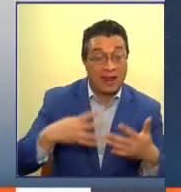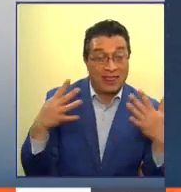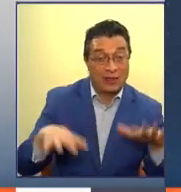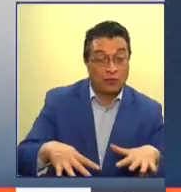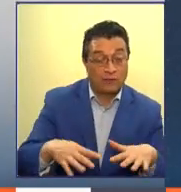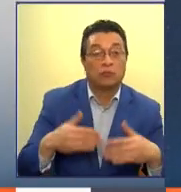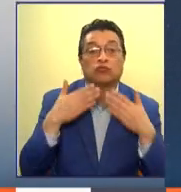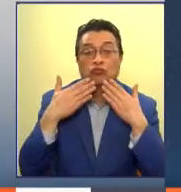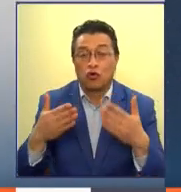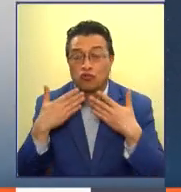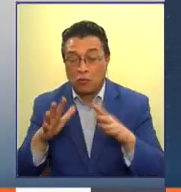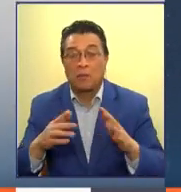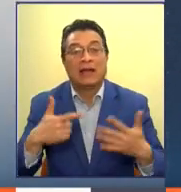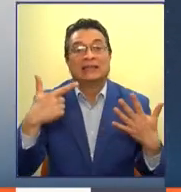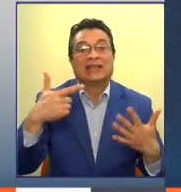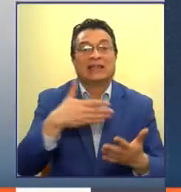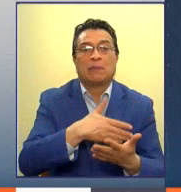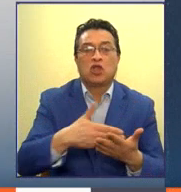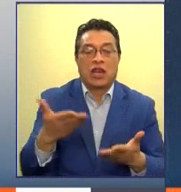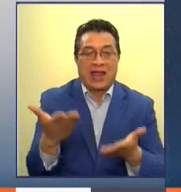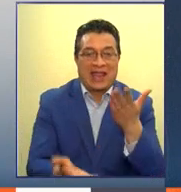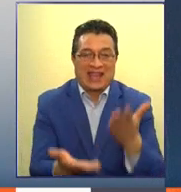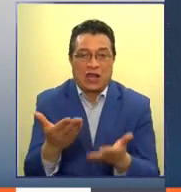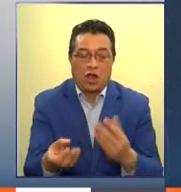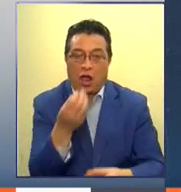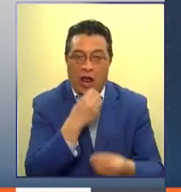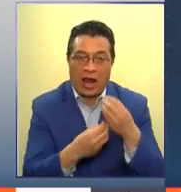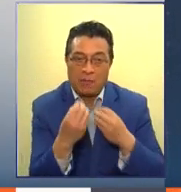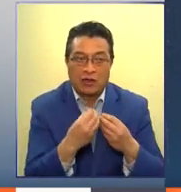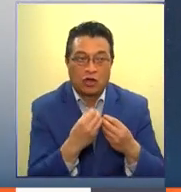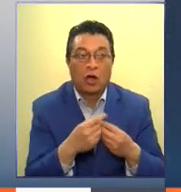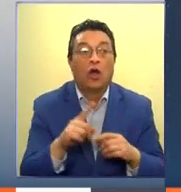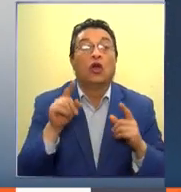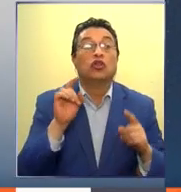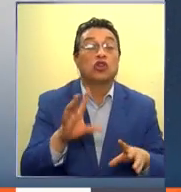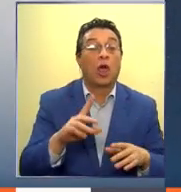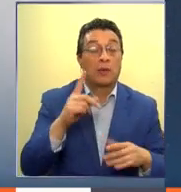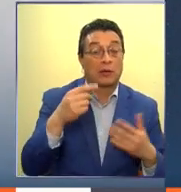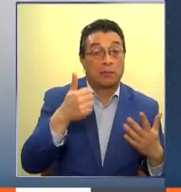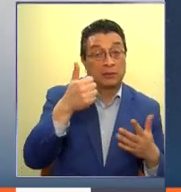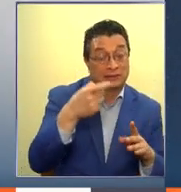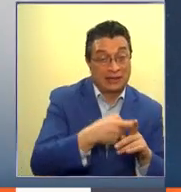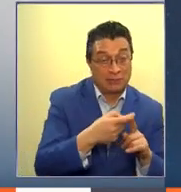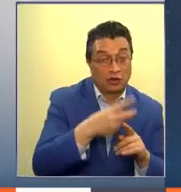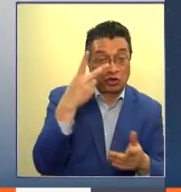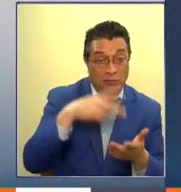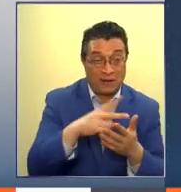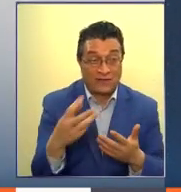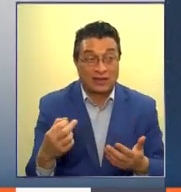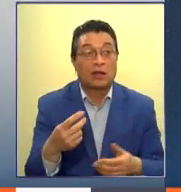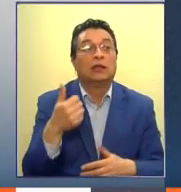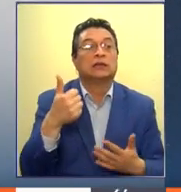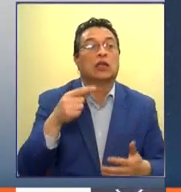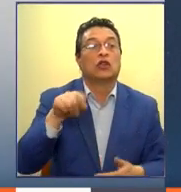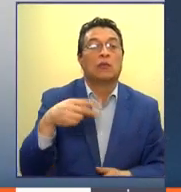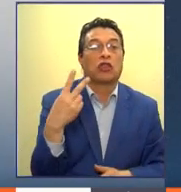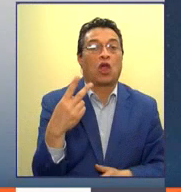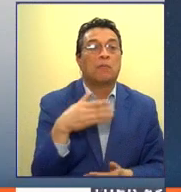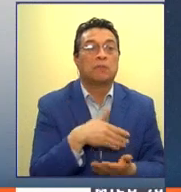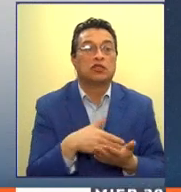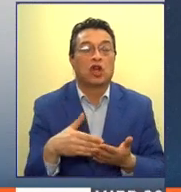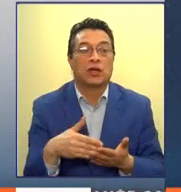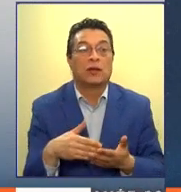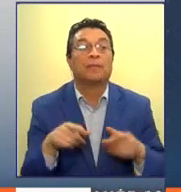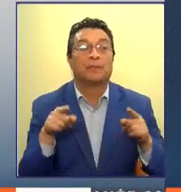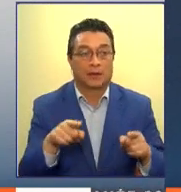casi 7 millones de kilos de alimentos. Solo durante el primer semestre de 2020 ya van 6,2 millones. Para eso